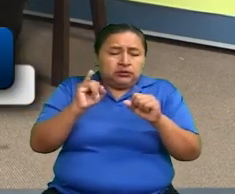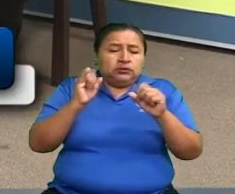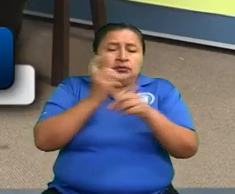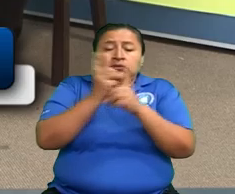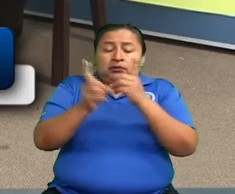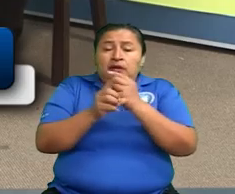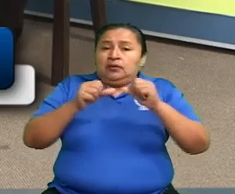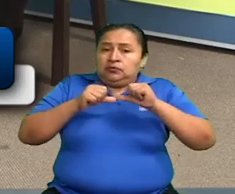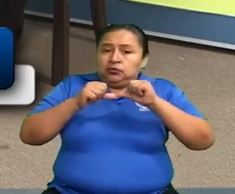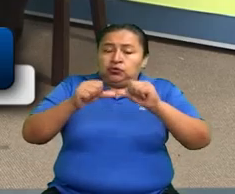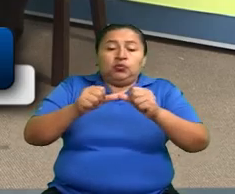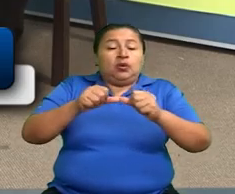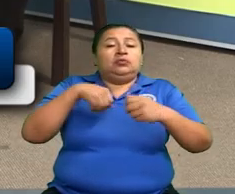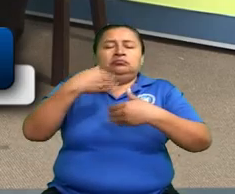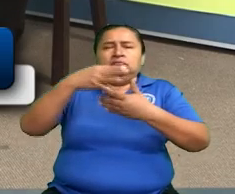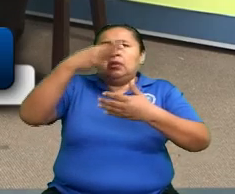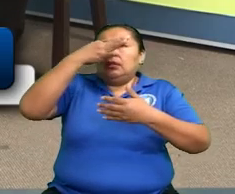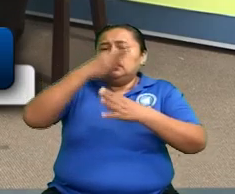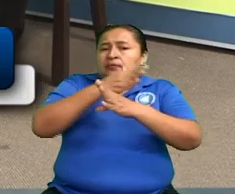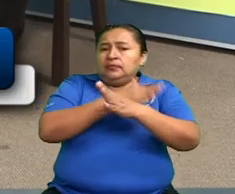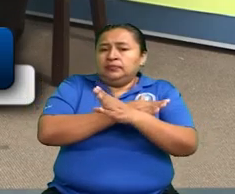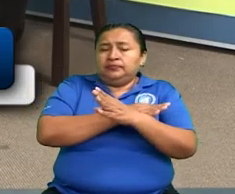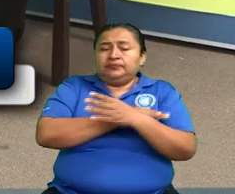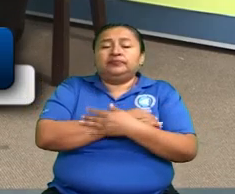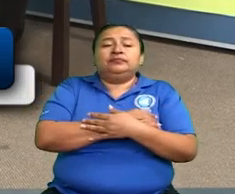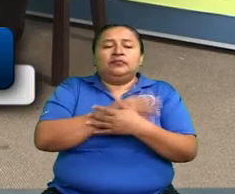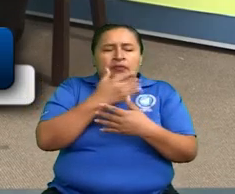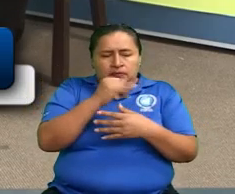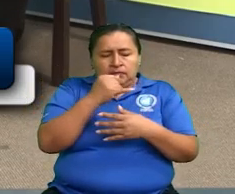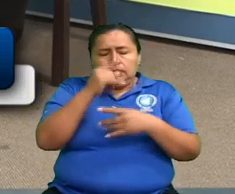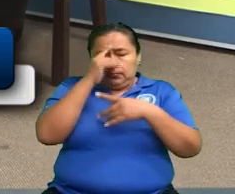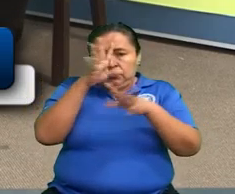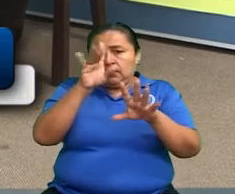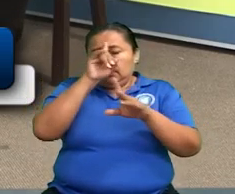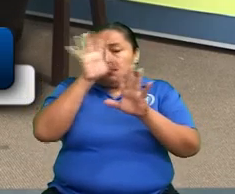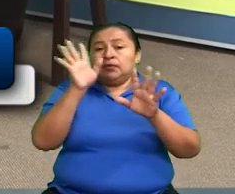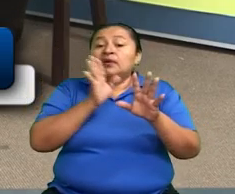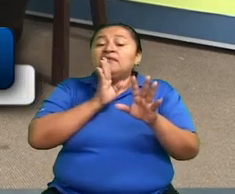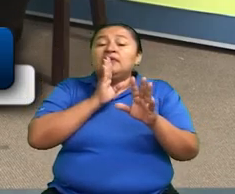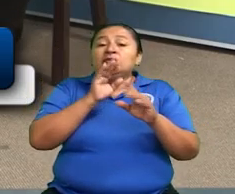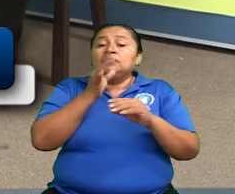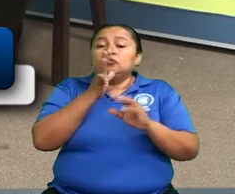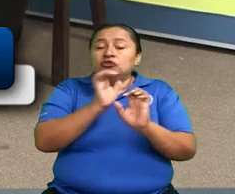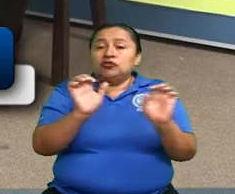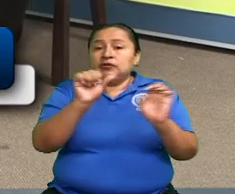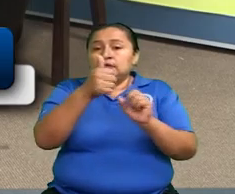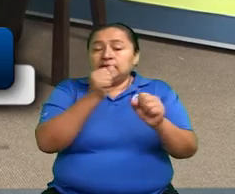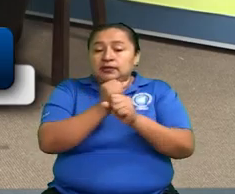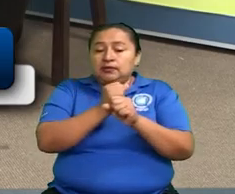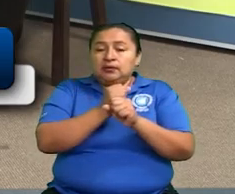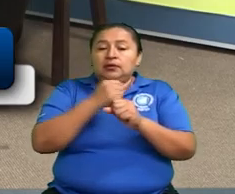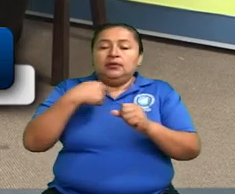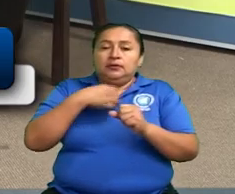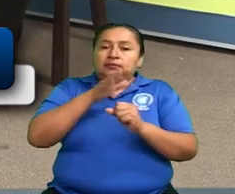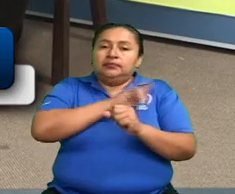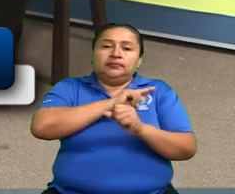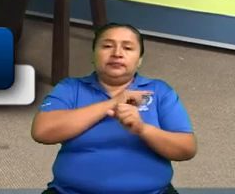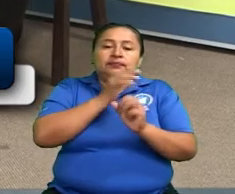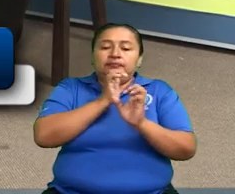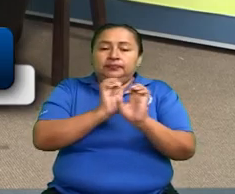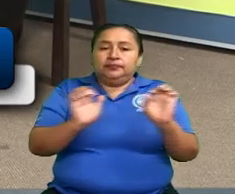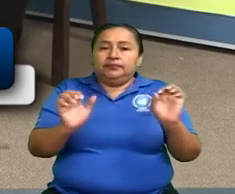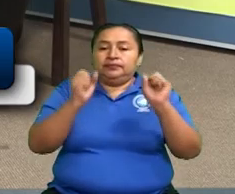esquema de vacunación. Así es. Ya habíamos hablado, ¿verdad?, de los niños de 6 años. También tenemos los niños de 10 años,